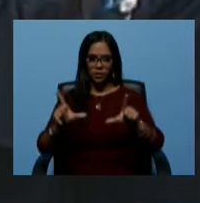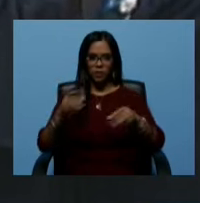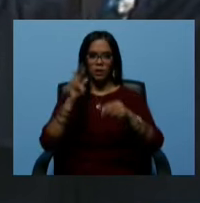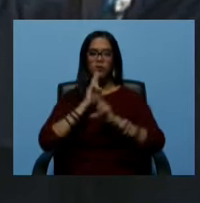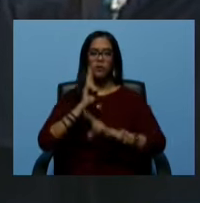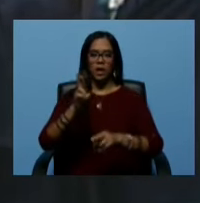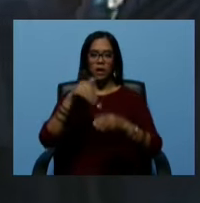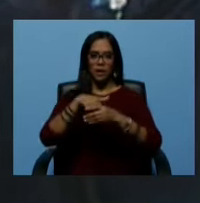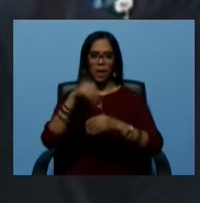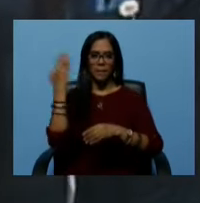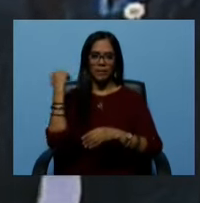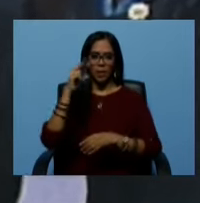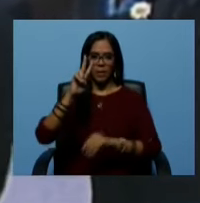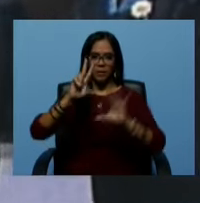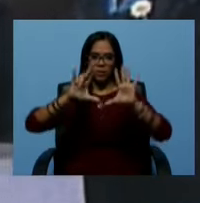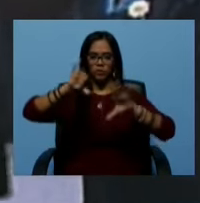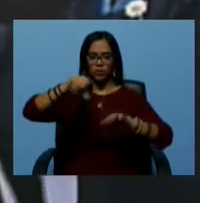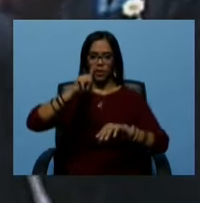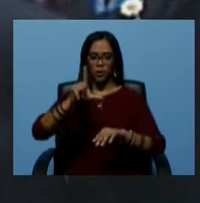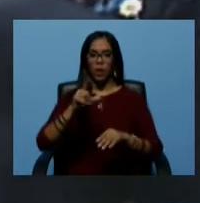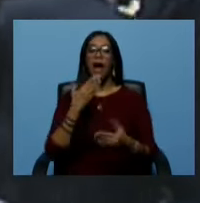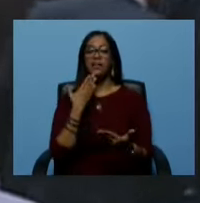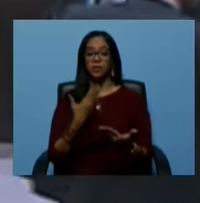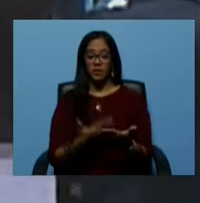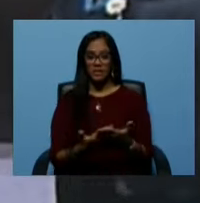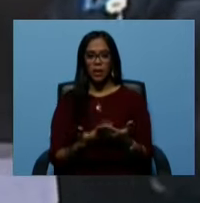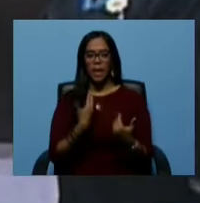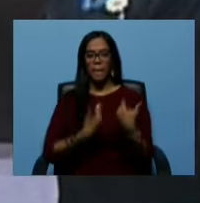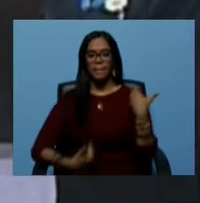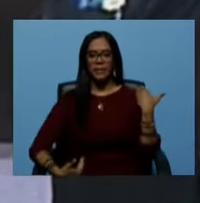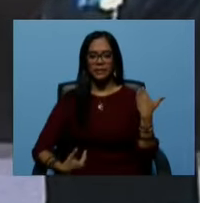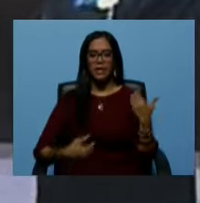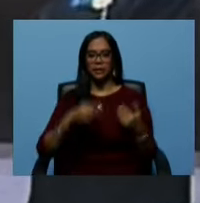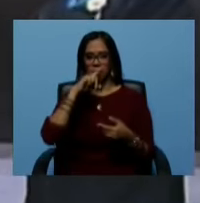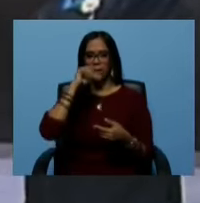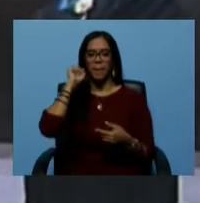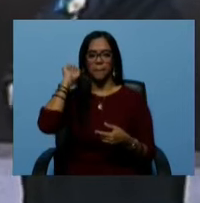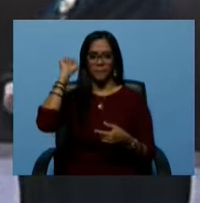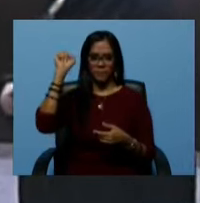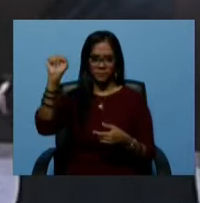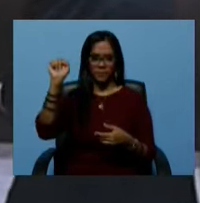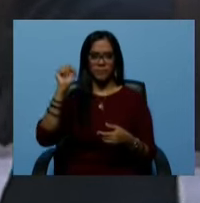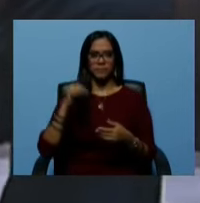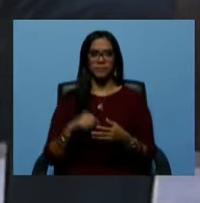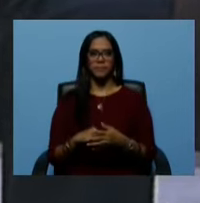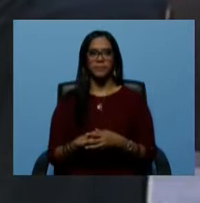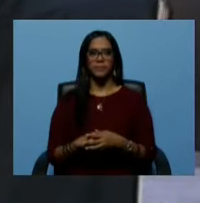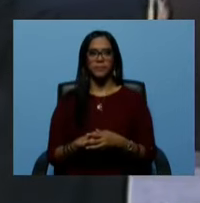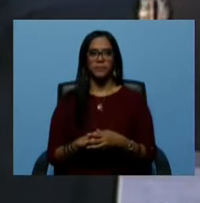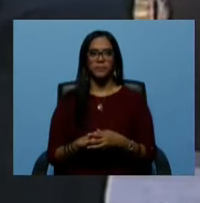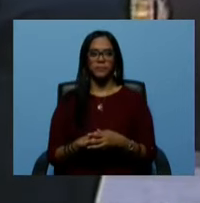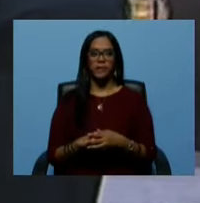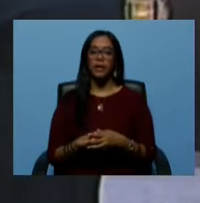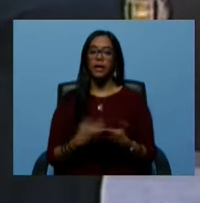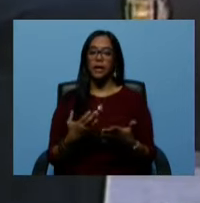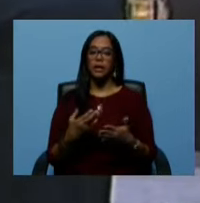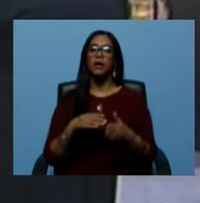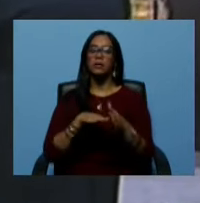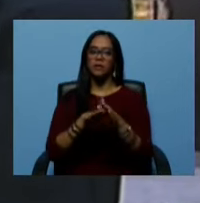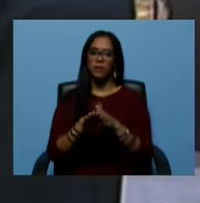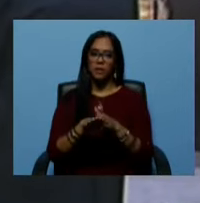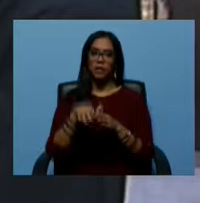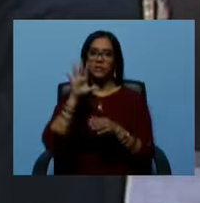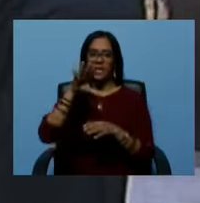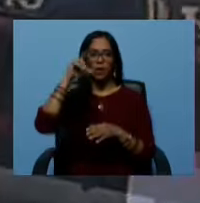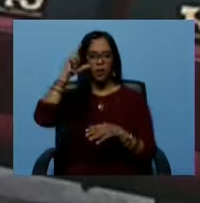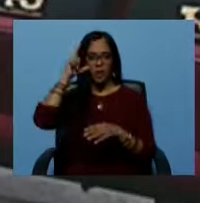pasado 28 de julio, solicitud del presidente de la República Bolivariana de Venezuela, Nicolás Maduro Moros, que transcurridos